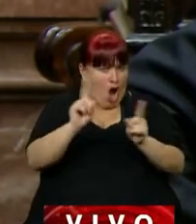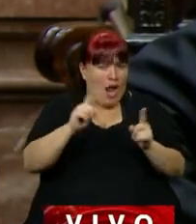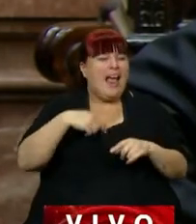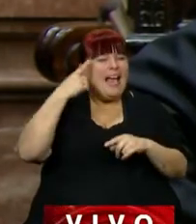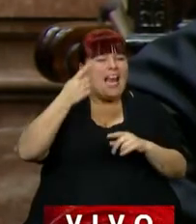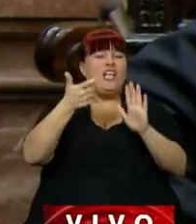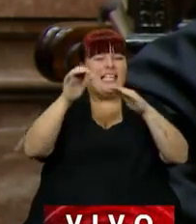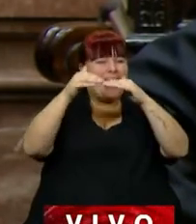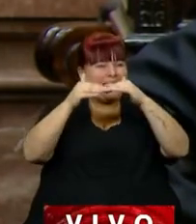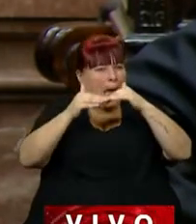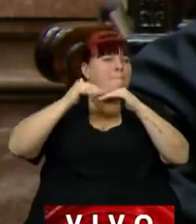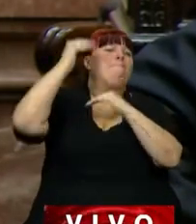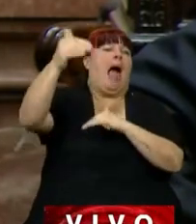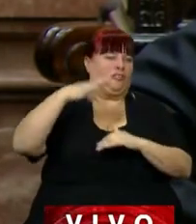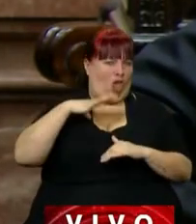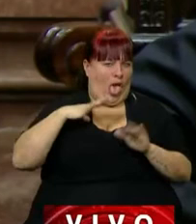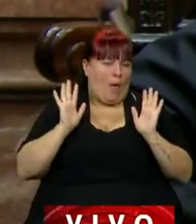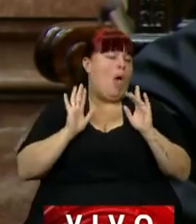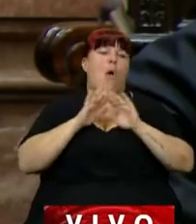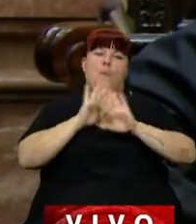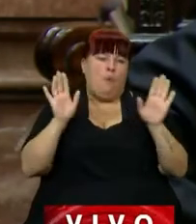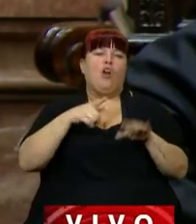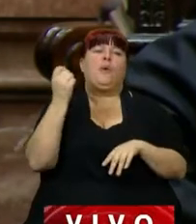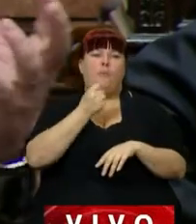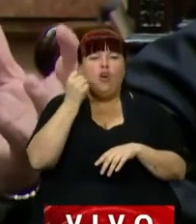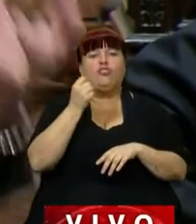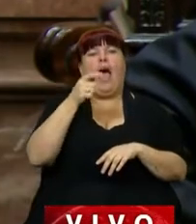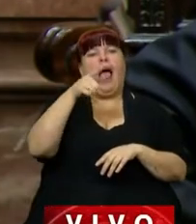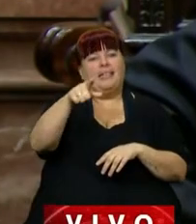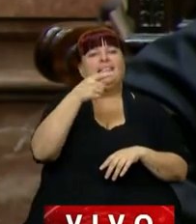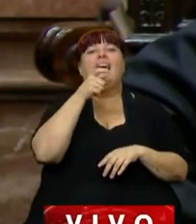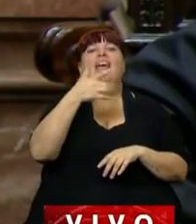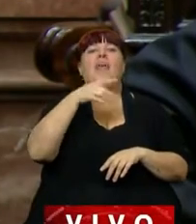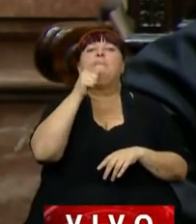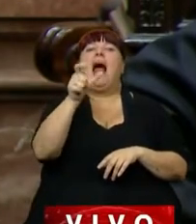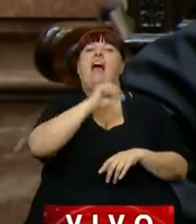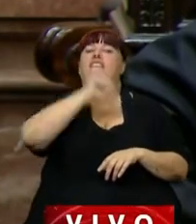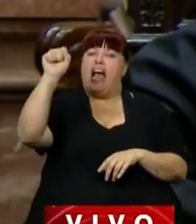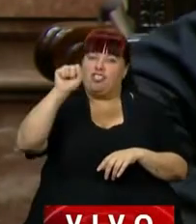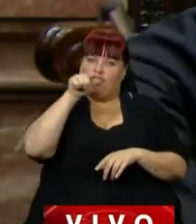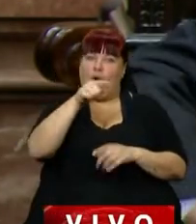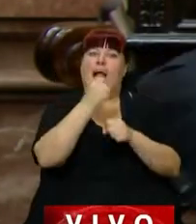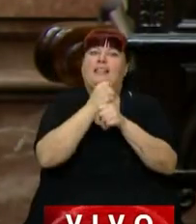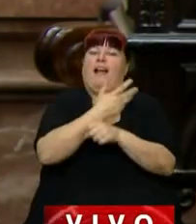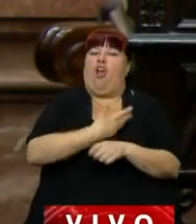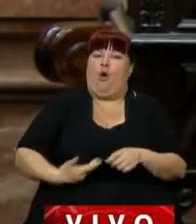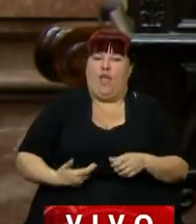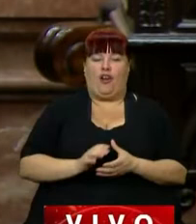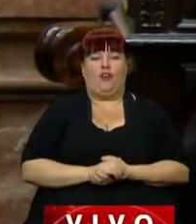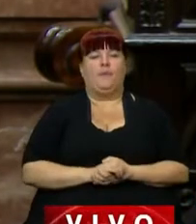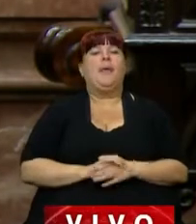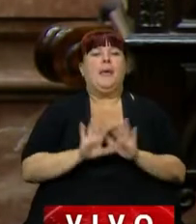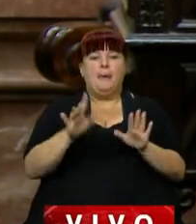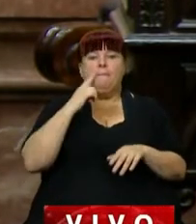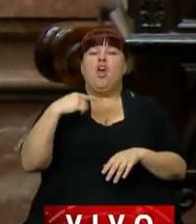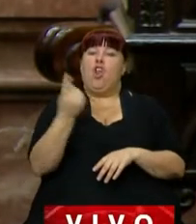creemos que va a ser mayor, pero bueno, es importante que se lo hayan incorporado en su política de gobierno. Pero